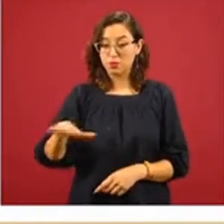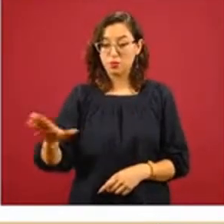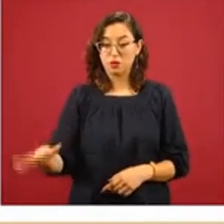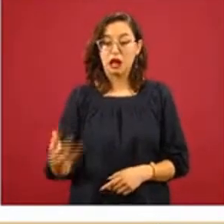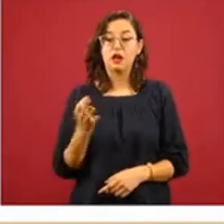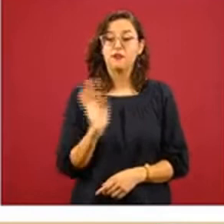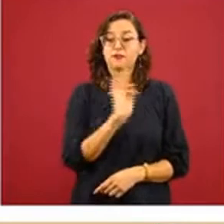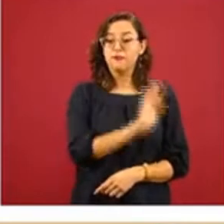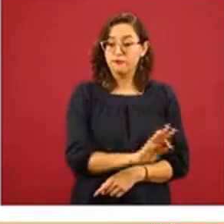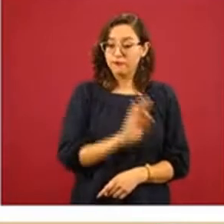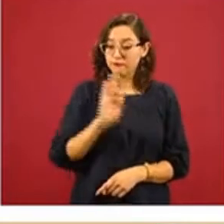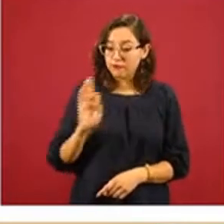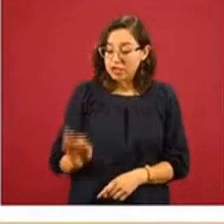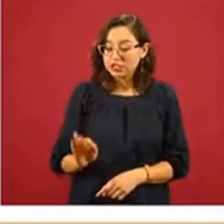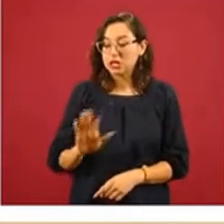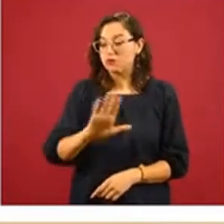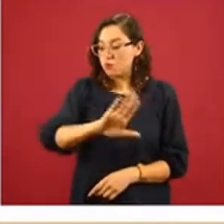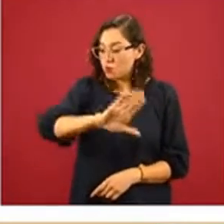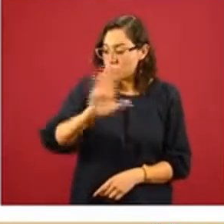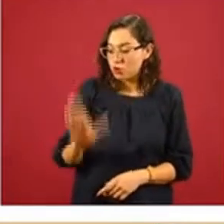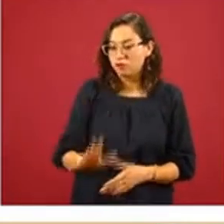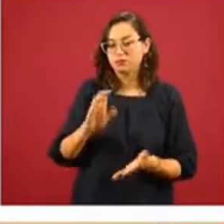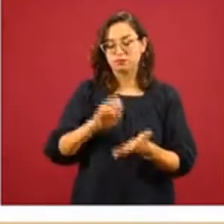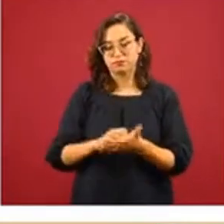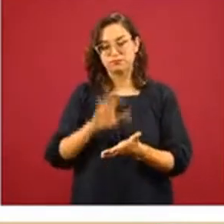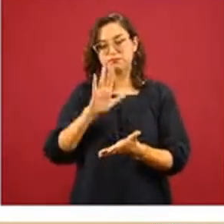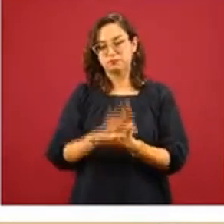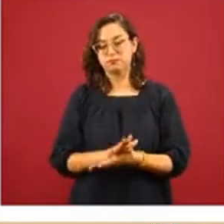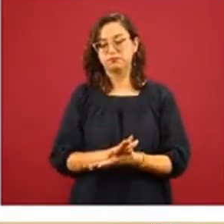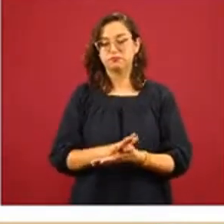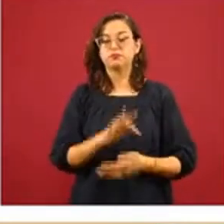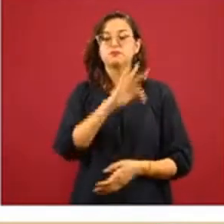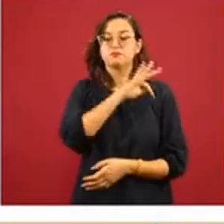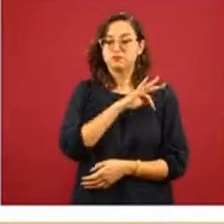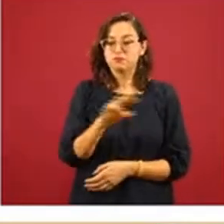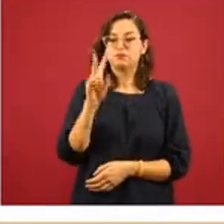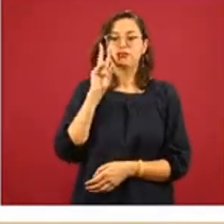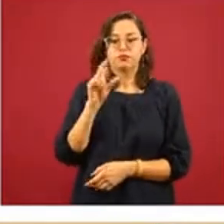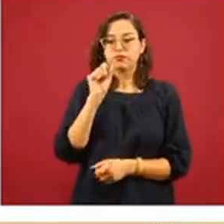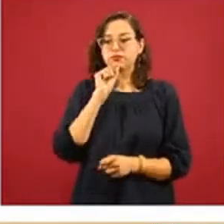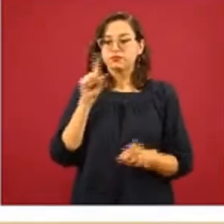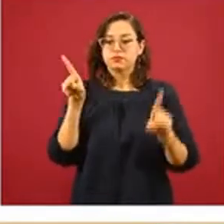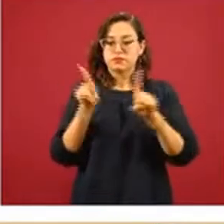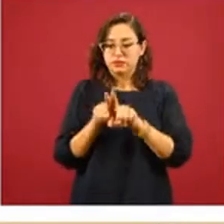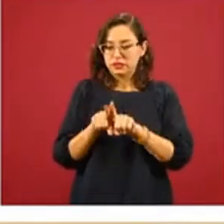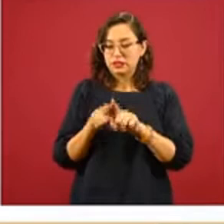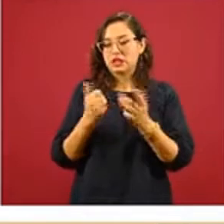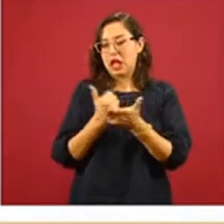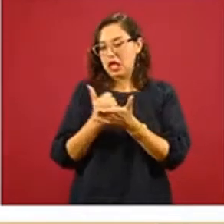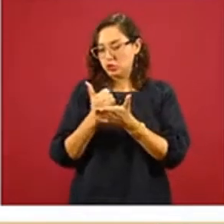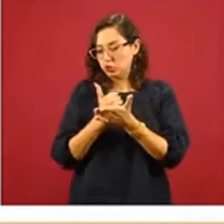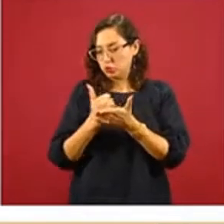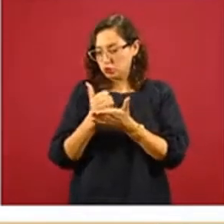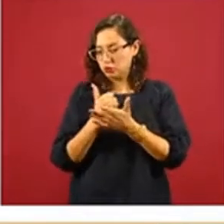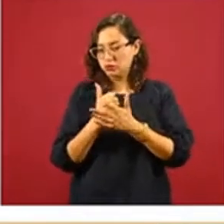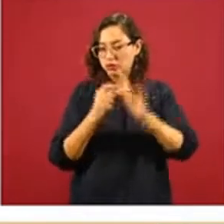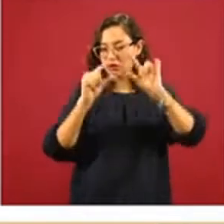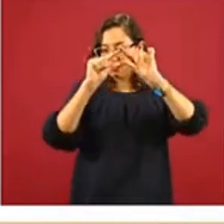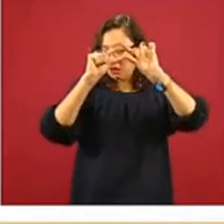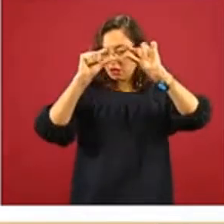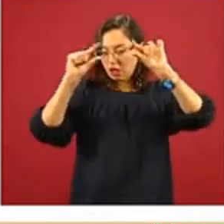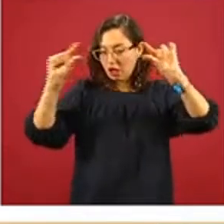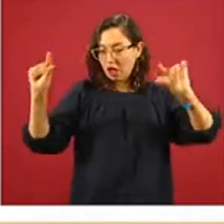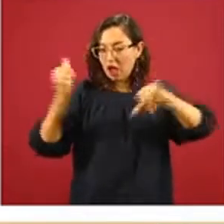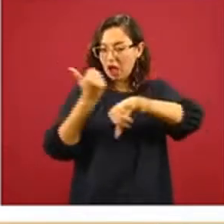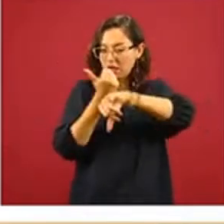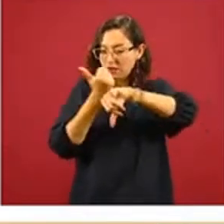por fecha en la que ocurrió la defunción. Y podemos también notar en la parte superior de las barras azules, en estas